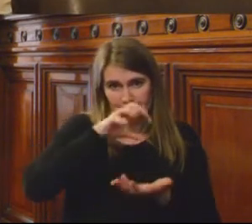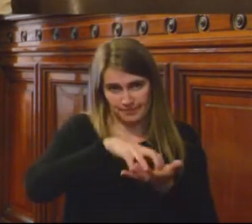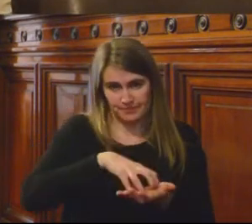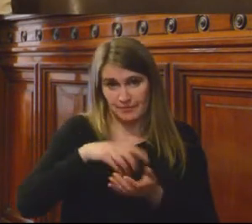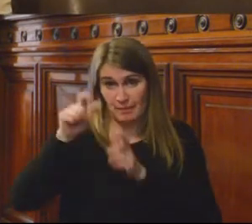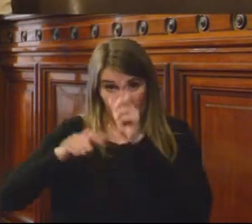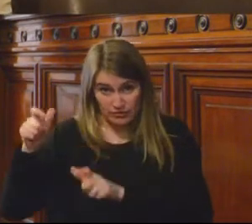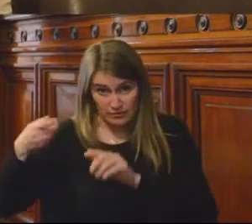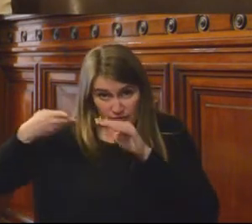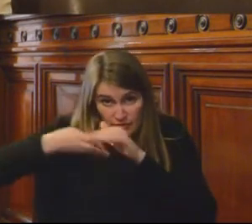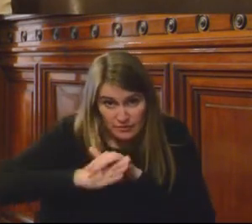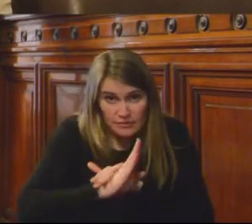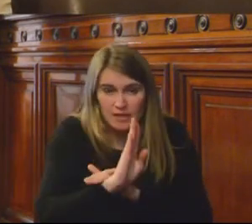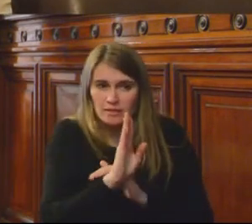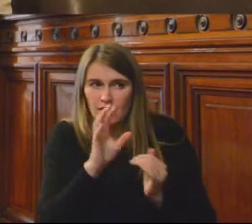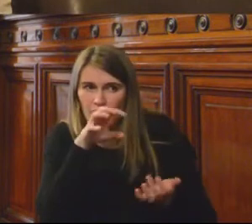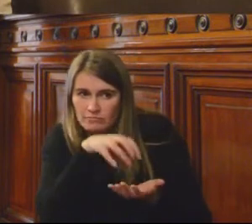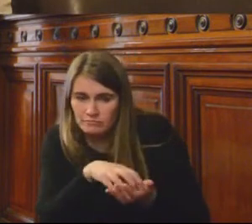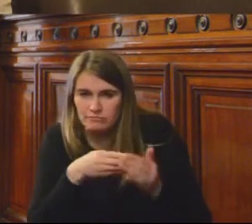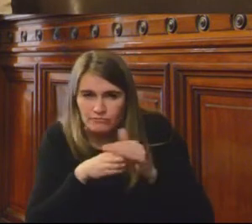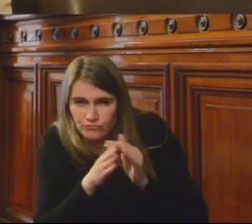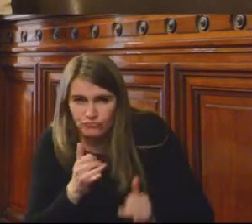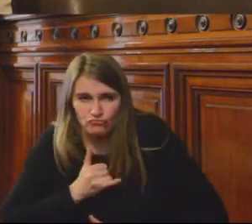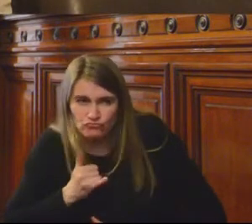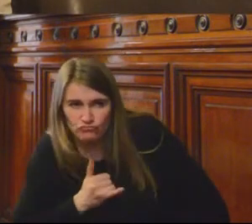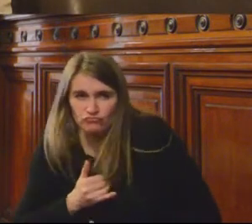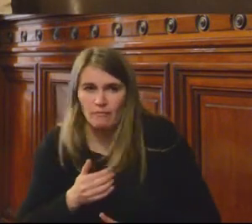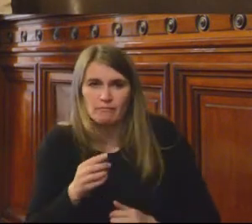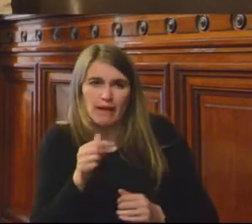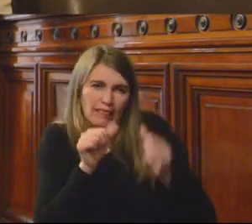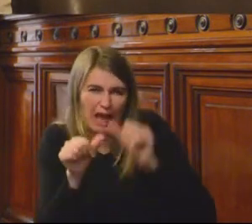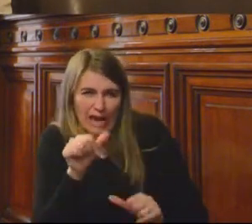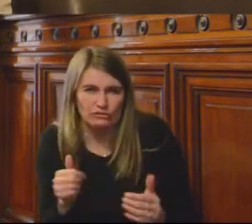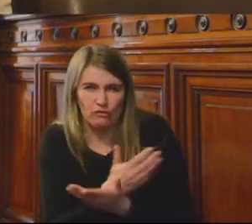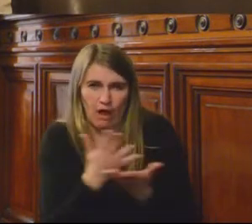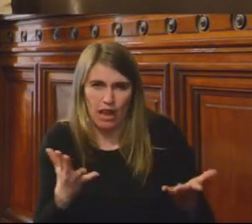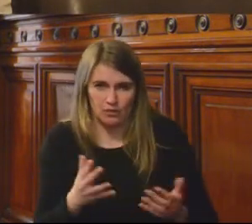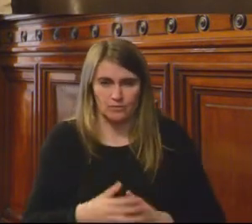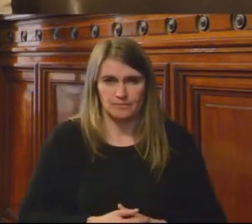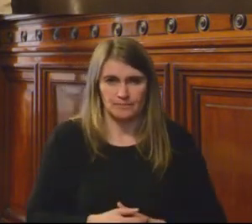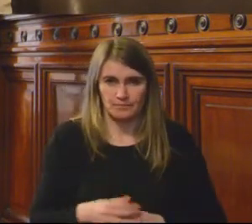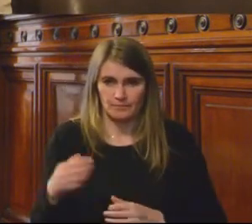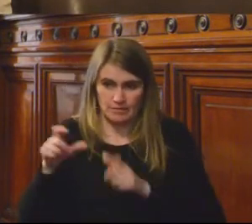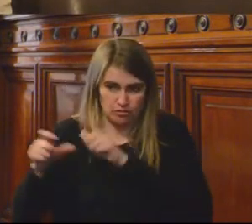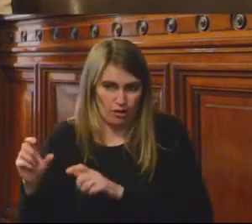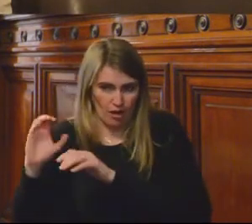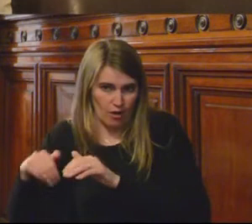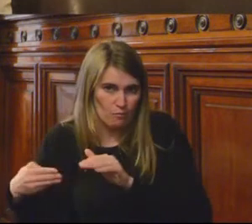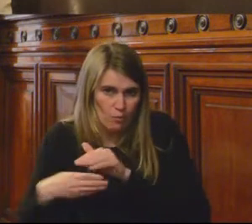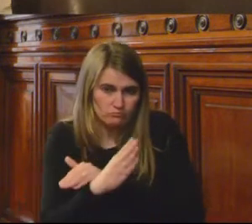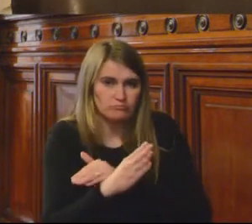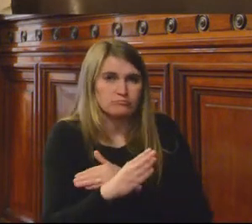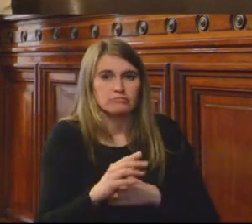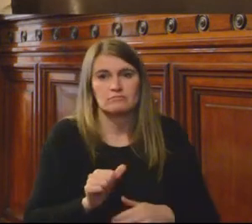que ingresaron o intentaron ingresar a instalaciones militares en nuestro país, haciendo uso